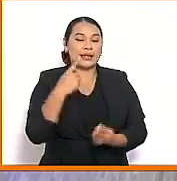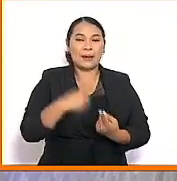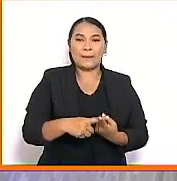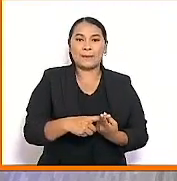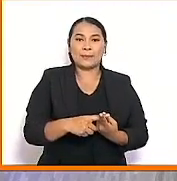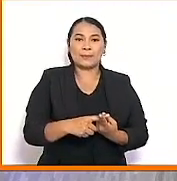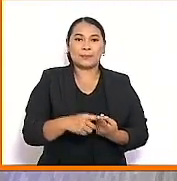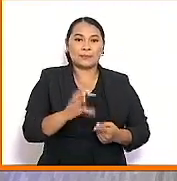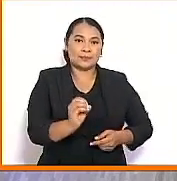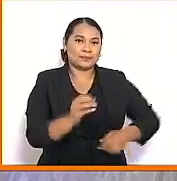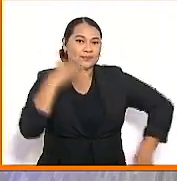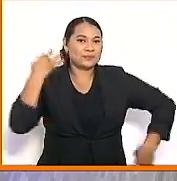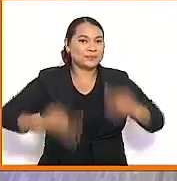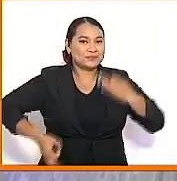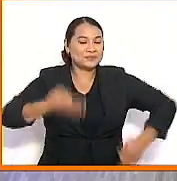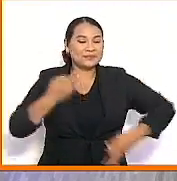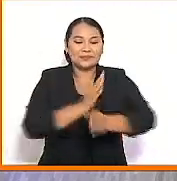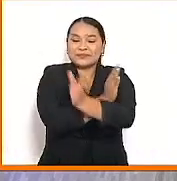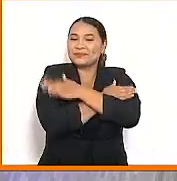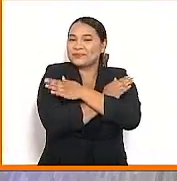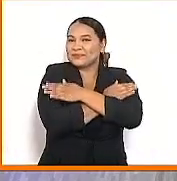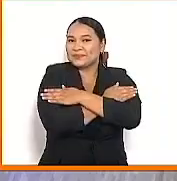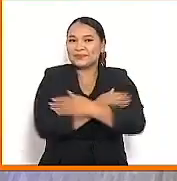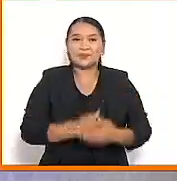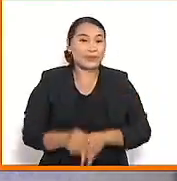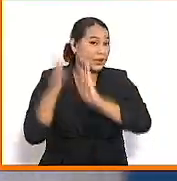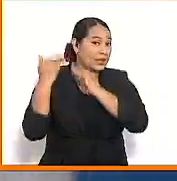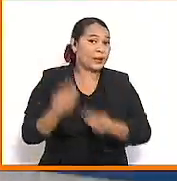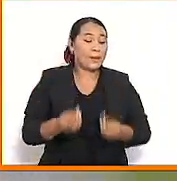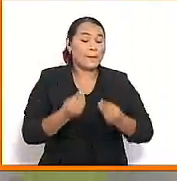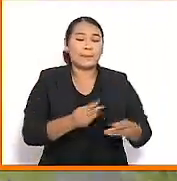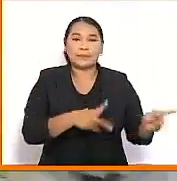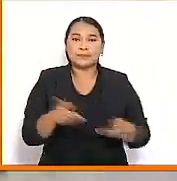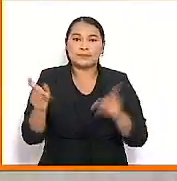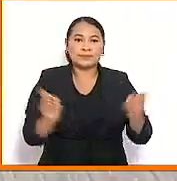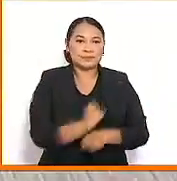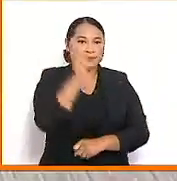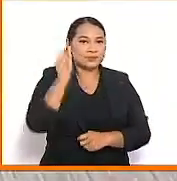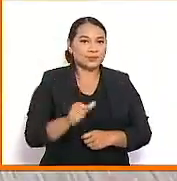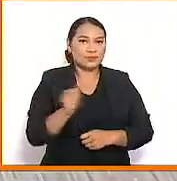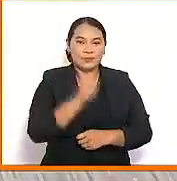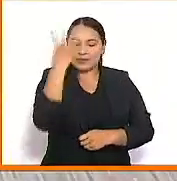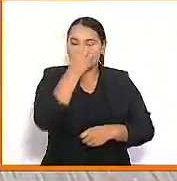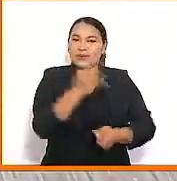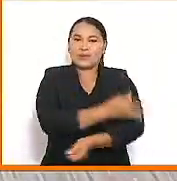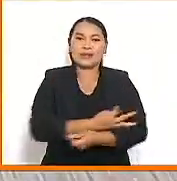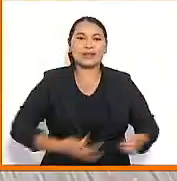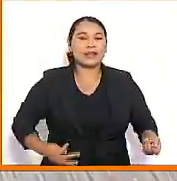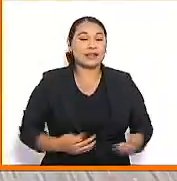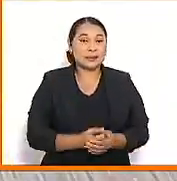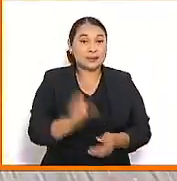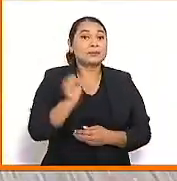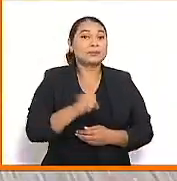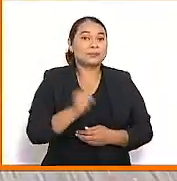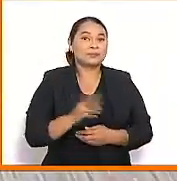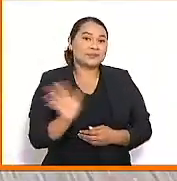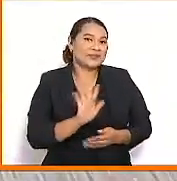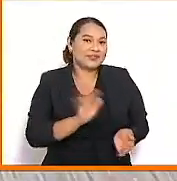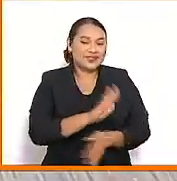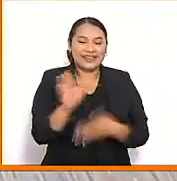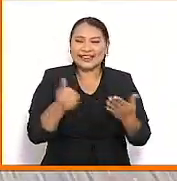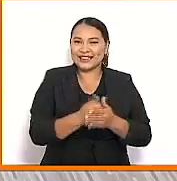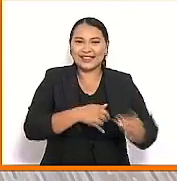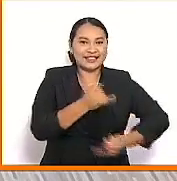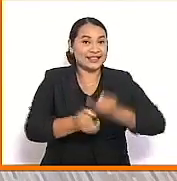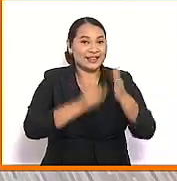63 más cero. Felicidades. Espero que tengamos muchos ganadores en esta linda tarde, Charlene. Claro que sí, Madeline. Nos despedimos de